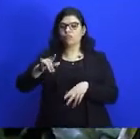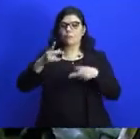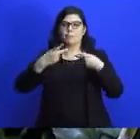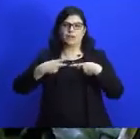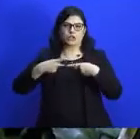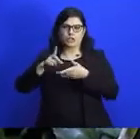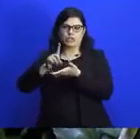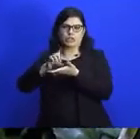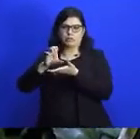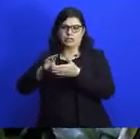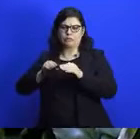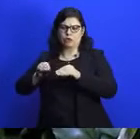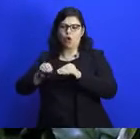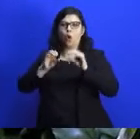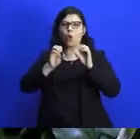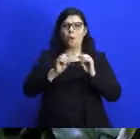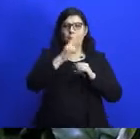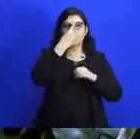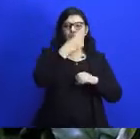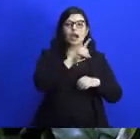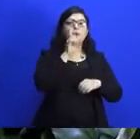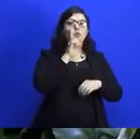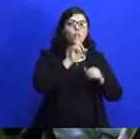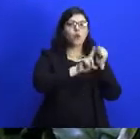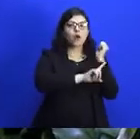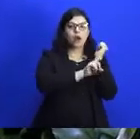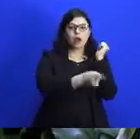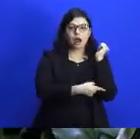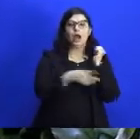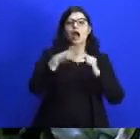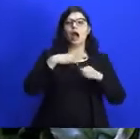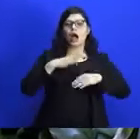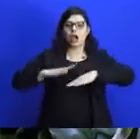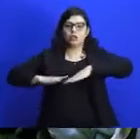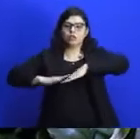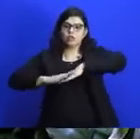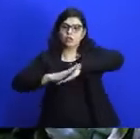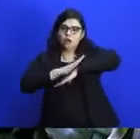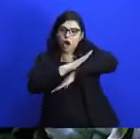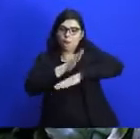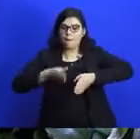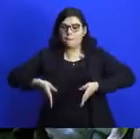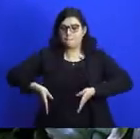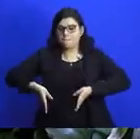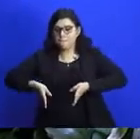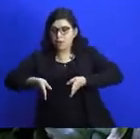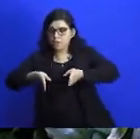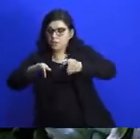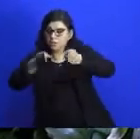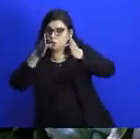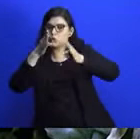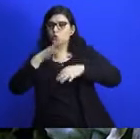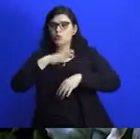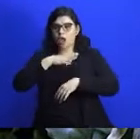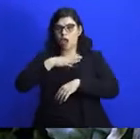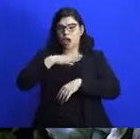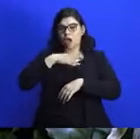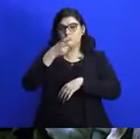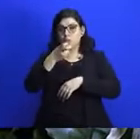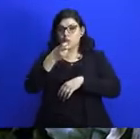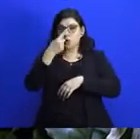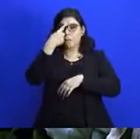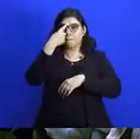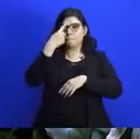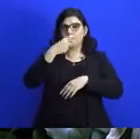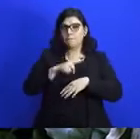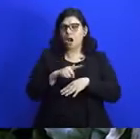o también para embarazadas. Tenemos rampas de acceso, pasillos diseñados de tal manera que siempre aseguremos